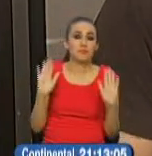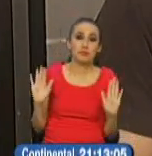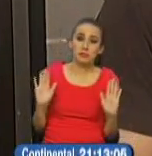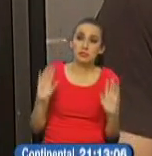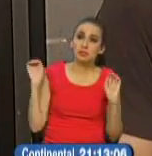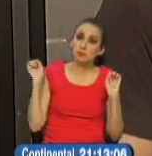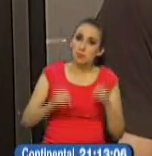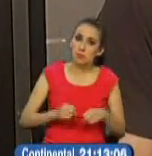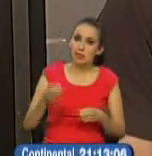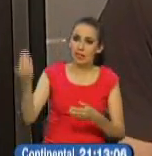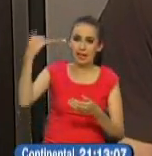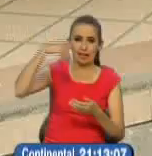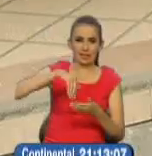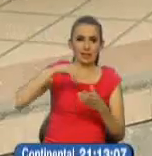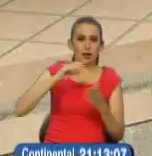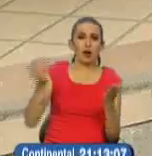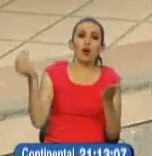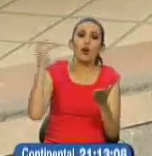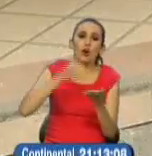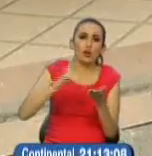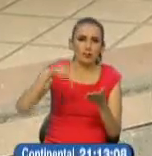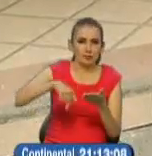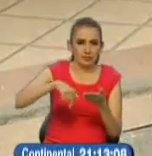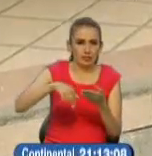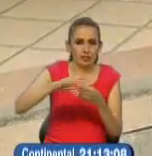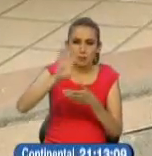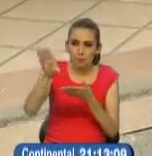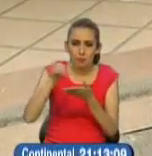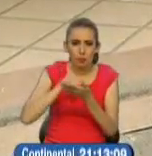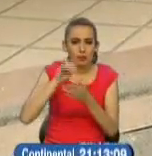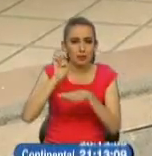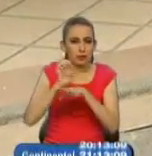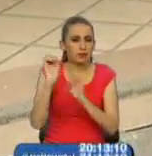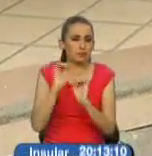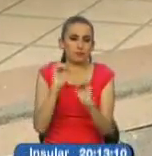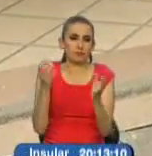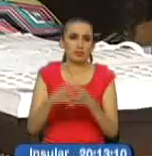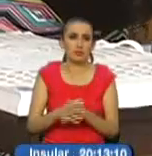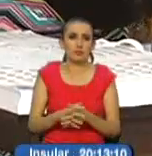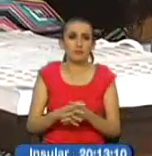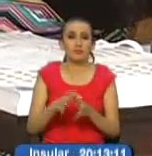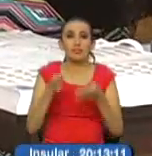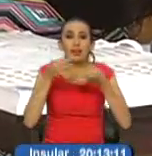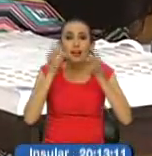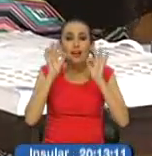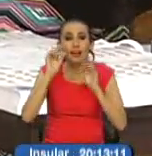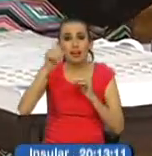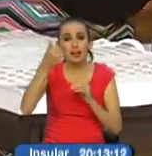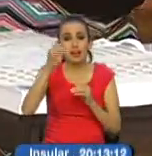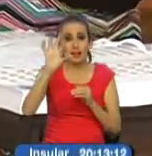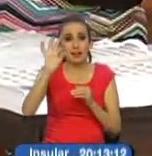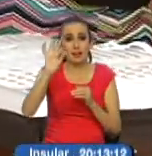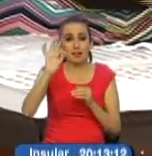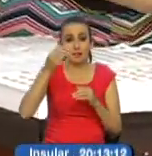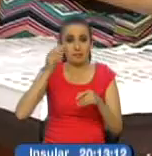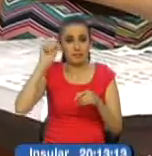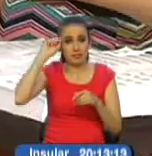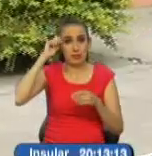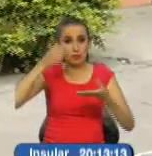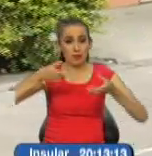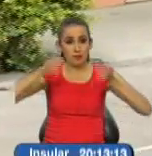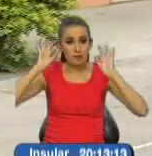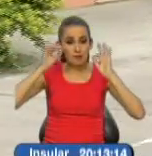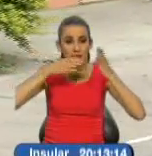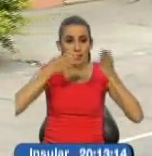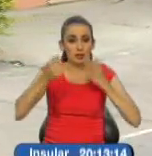intención de repatriarlo al país. Esta ley es producto de la consulta popular de febrero pasado, donde con el 55% de los votos